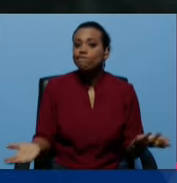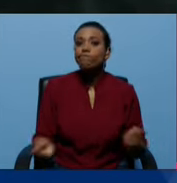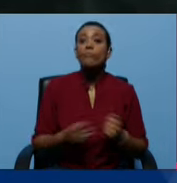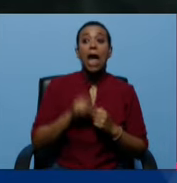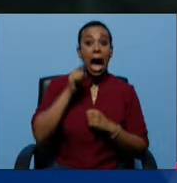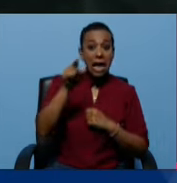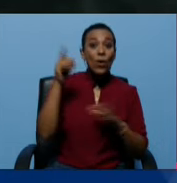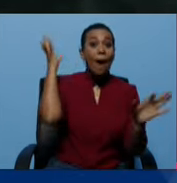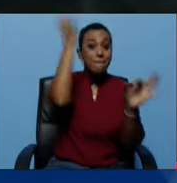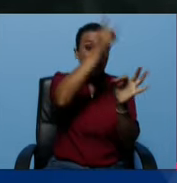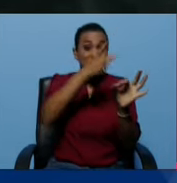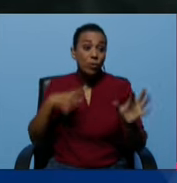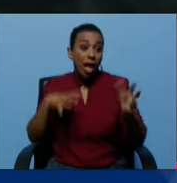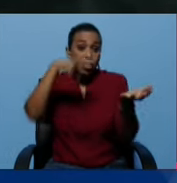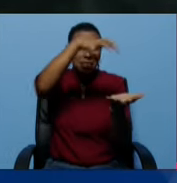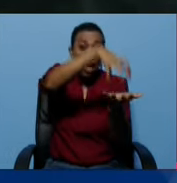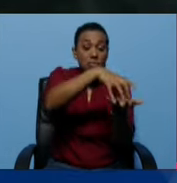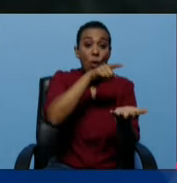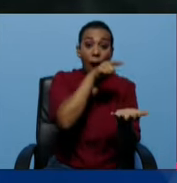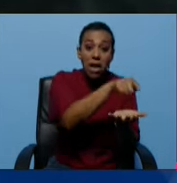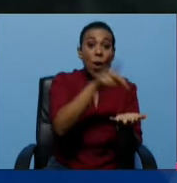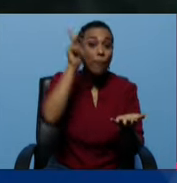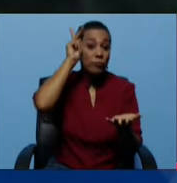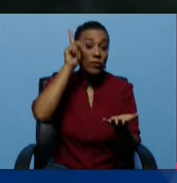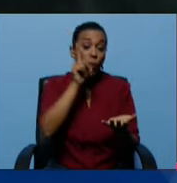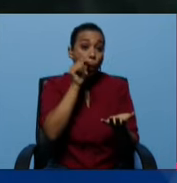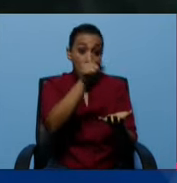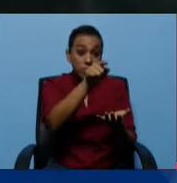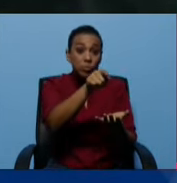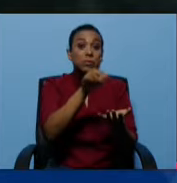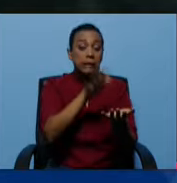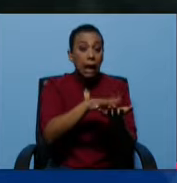Ahí en el Amazonas, profesor Segarra,